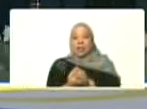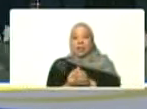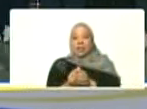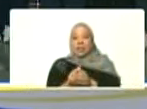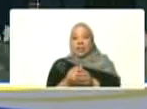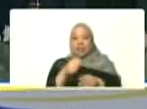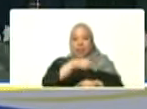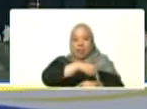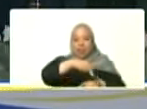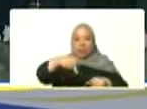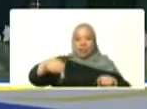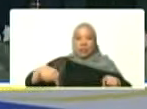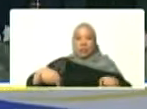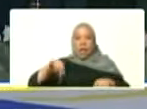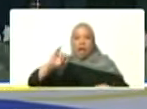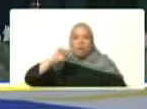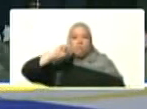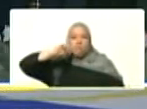el Pollito.